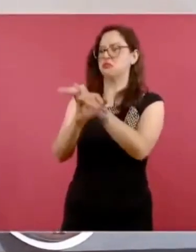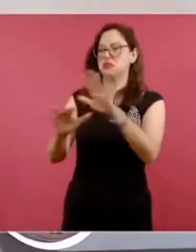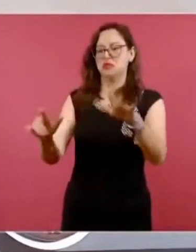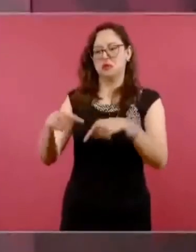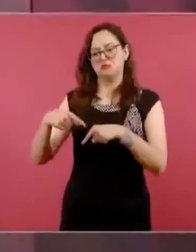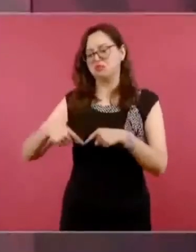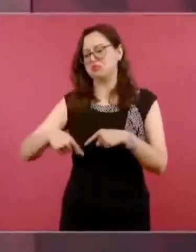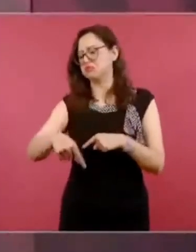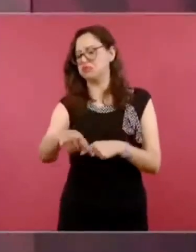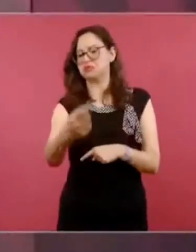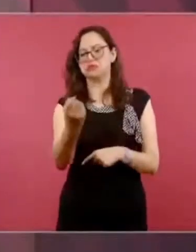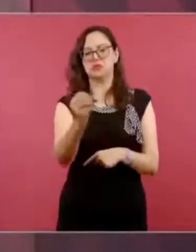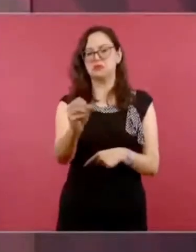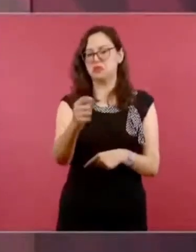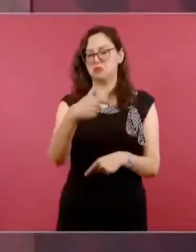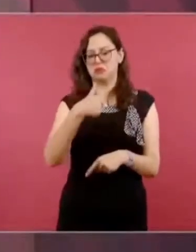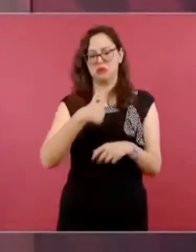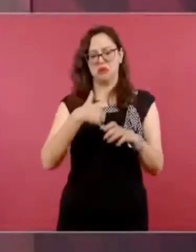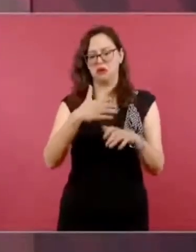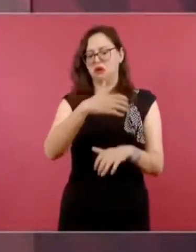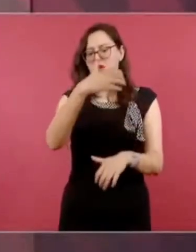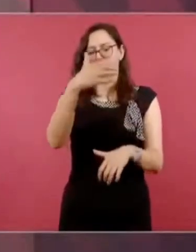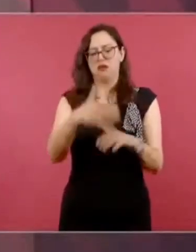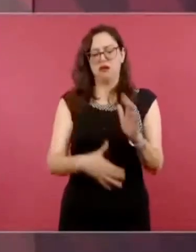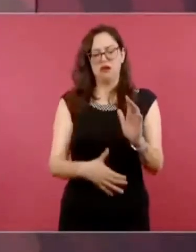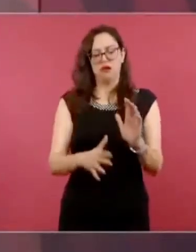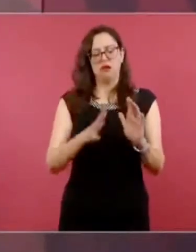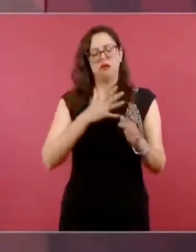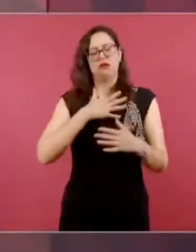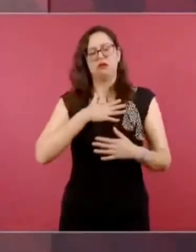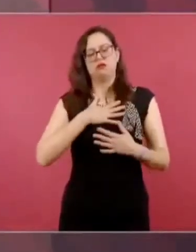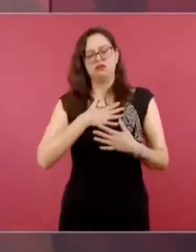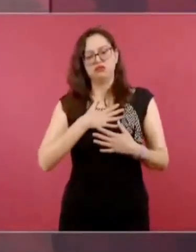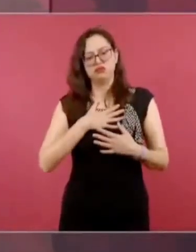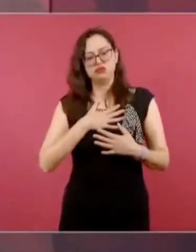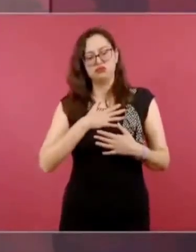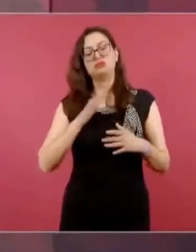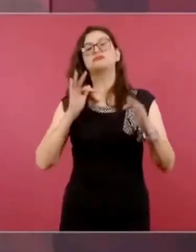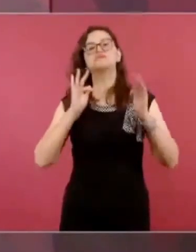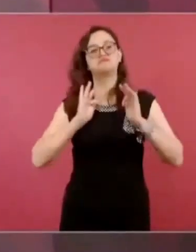porque va a quedar